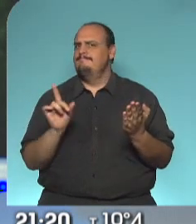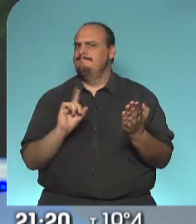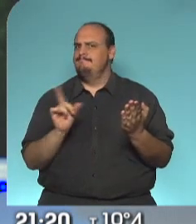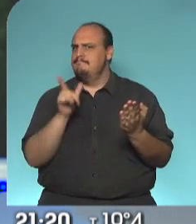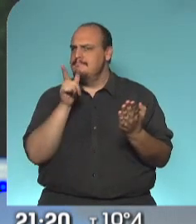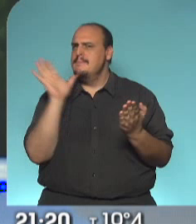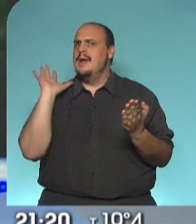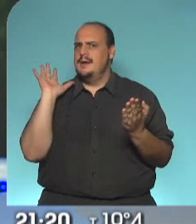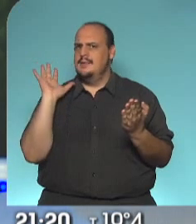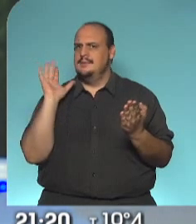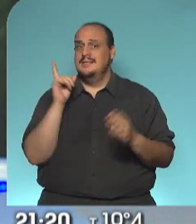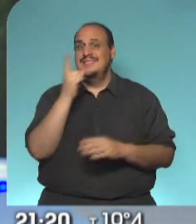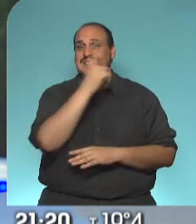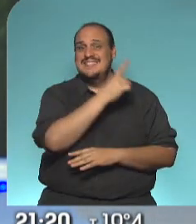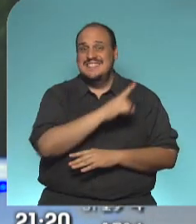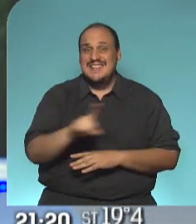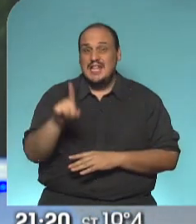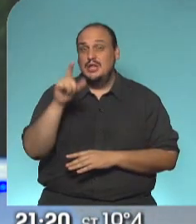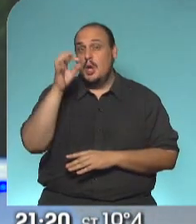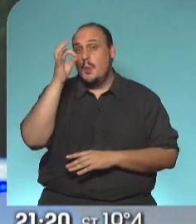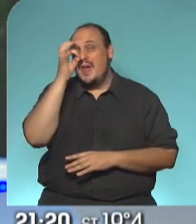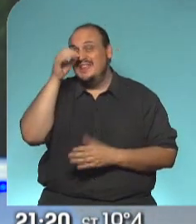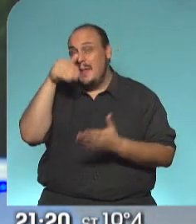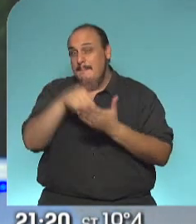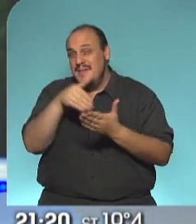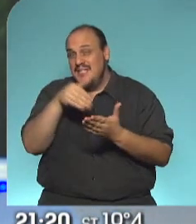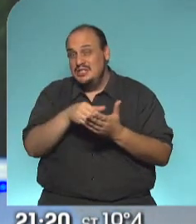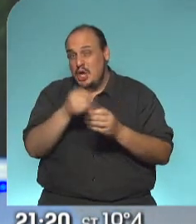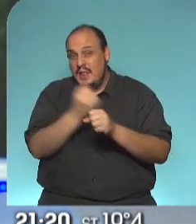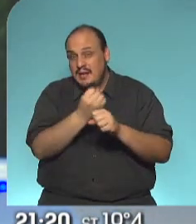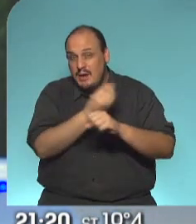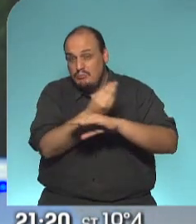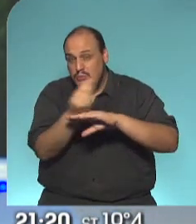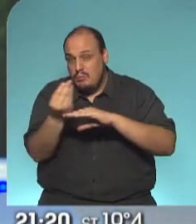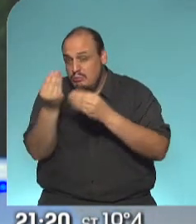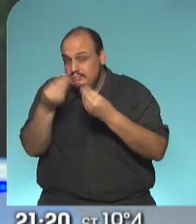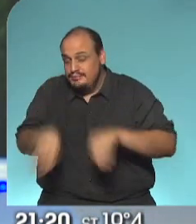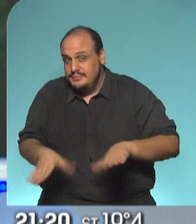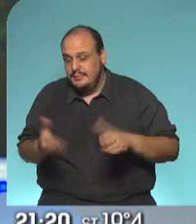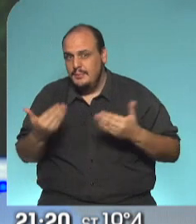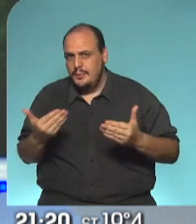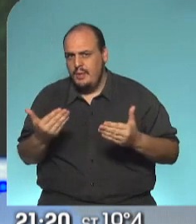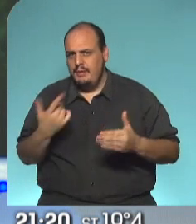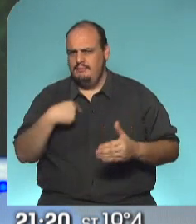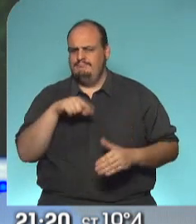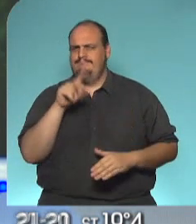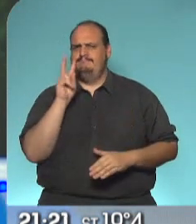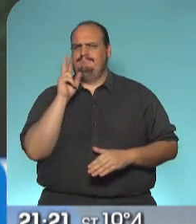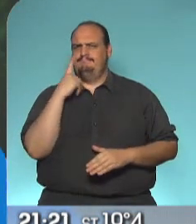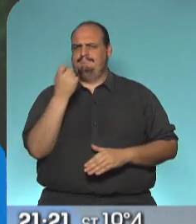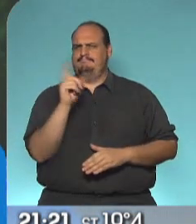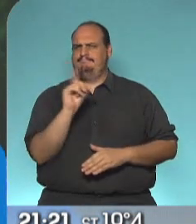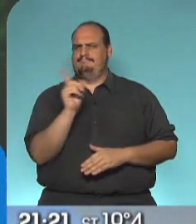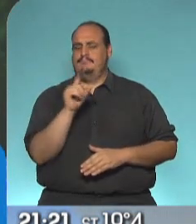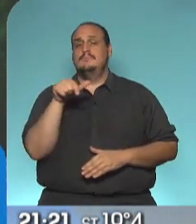bien hasta 120 millones de puestos de trabajo no hay algo que todavía no no podemos confiar de ninguna manera si vamos a